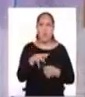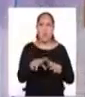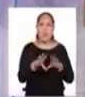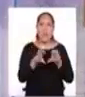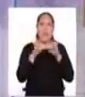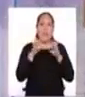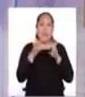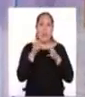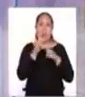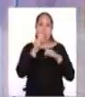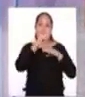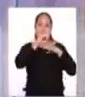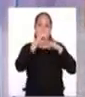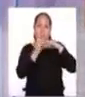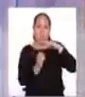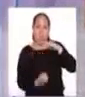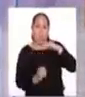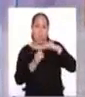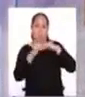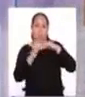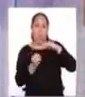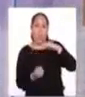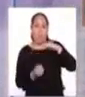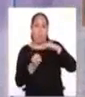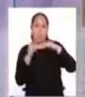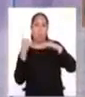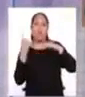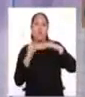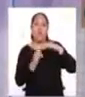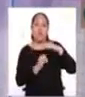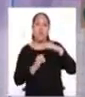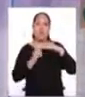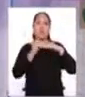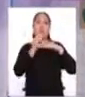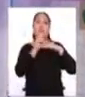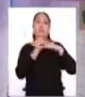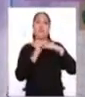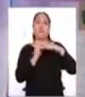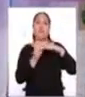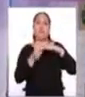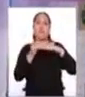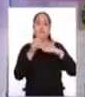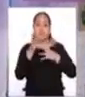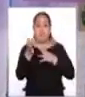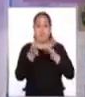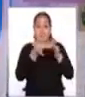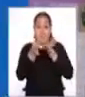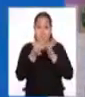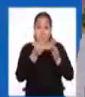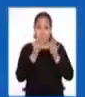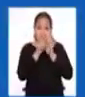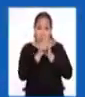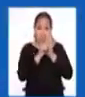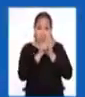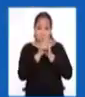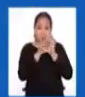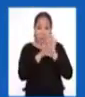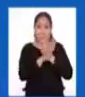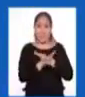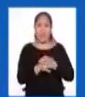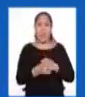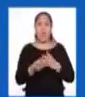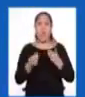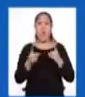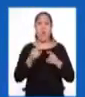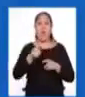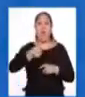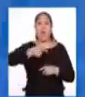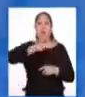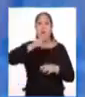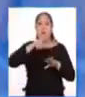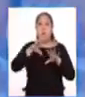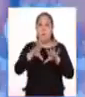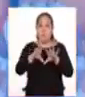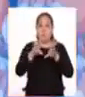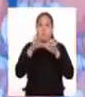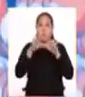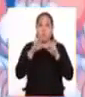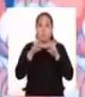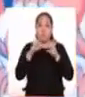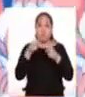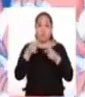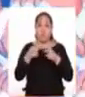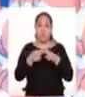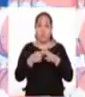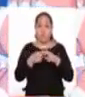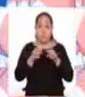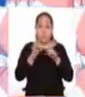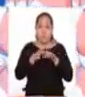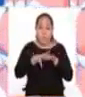no se hunde y solo flota. Te explicaré con un video. A ver. Cuando el agua se congela, sus partículas